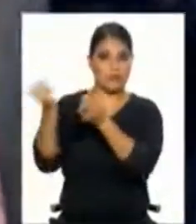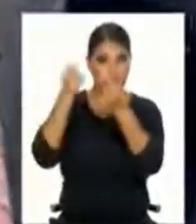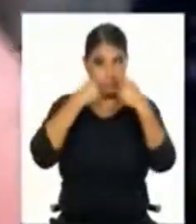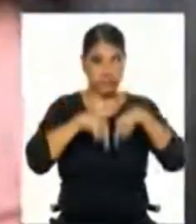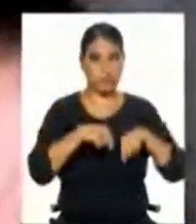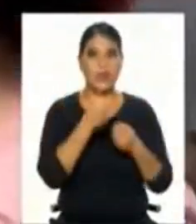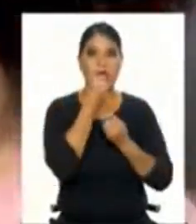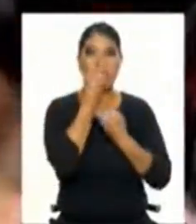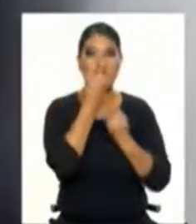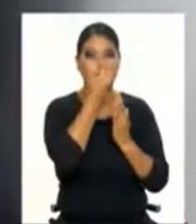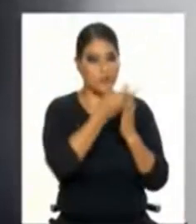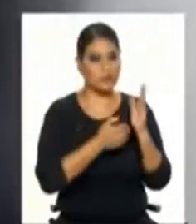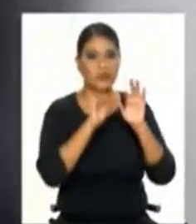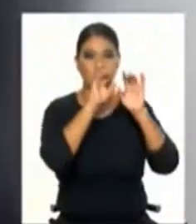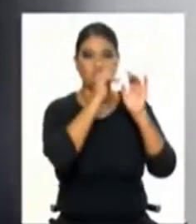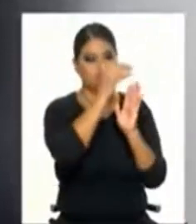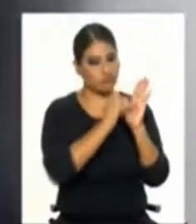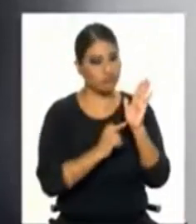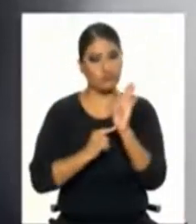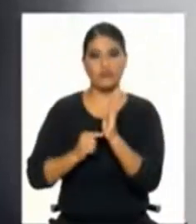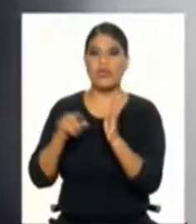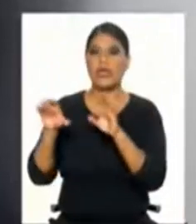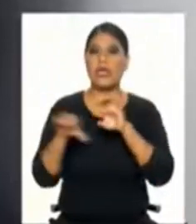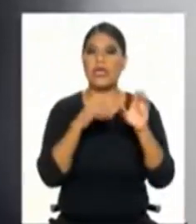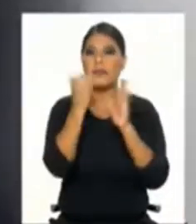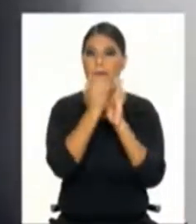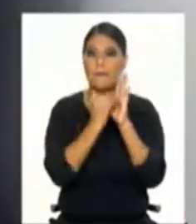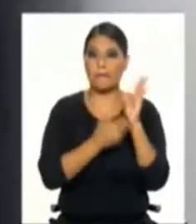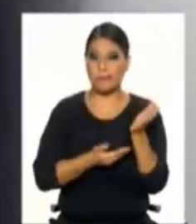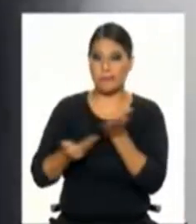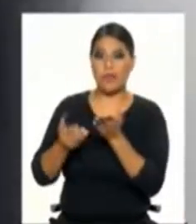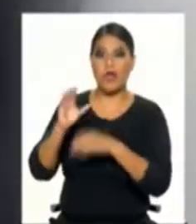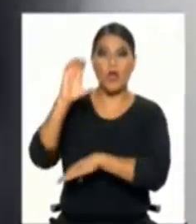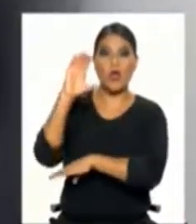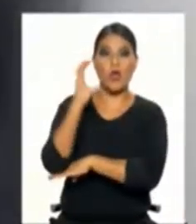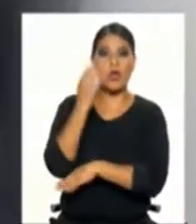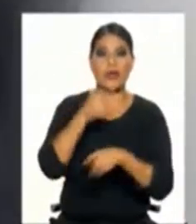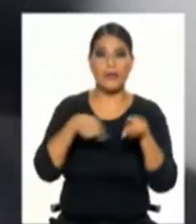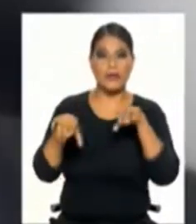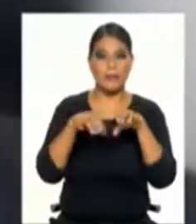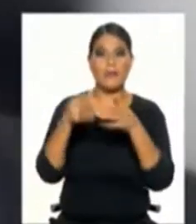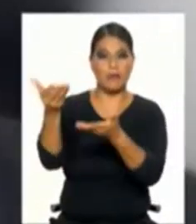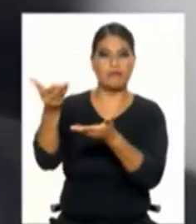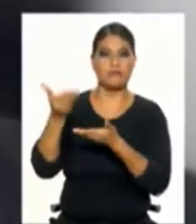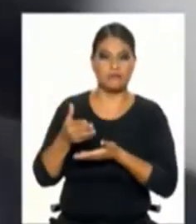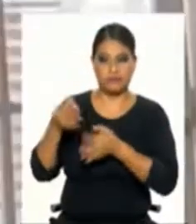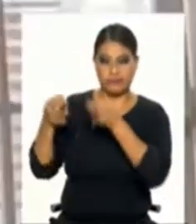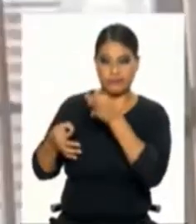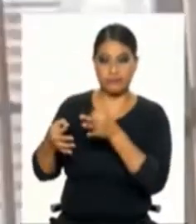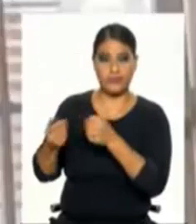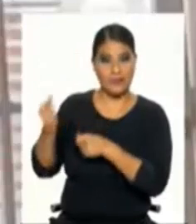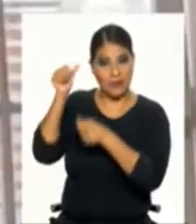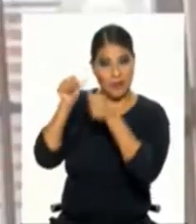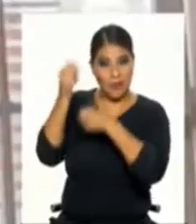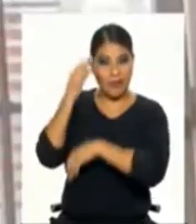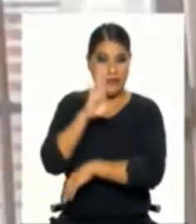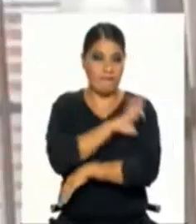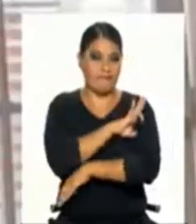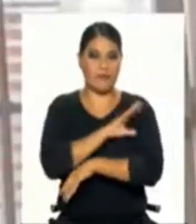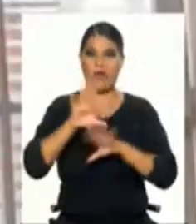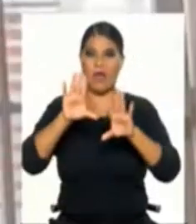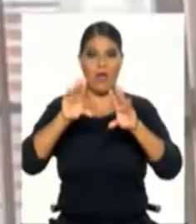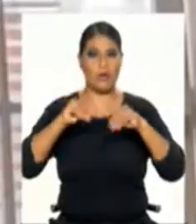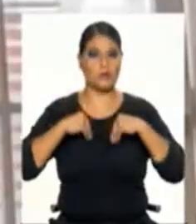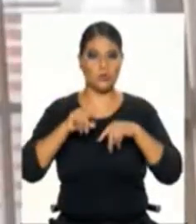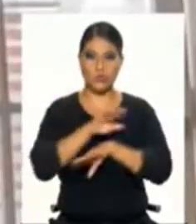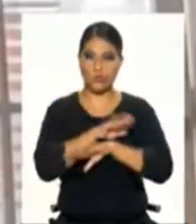que presentar un informe por escrito sobre sus actividades en Colombia. Como se recuerda, la Fiscalía se había opuesto a la solicitud de la